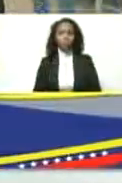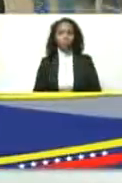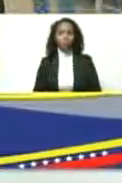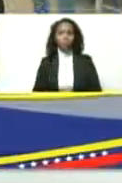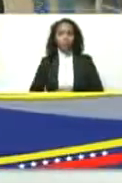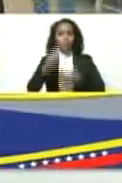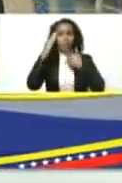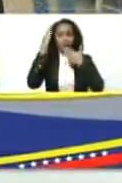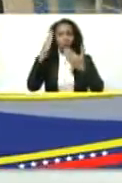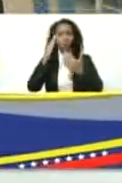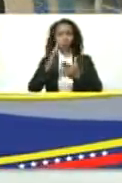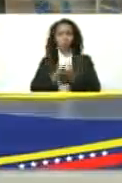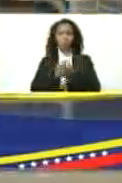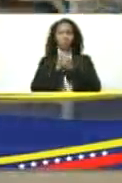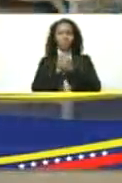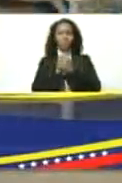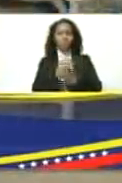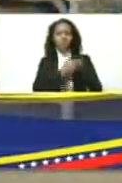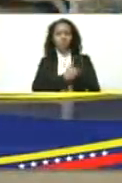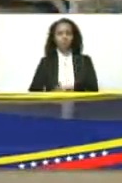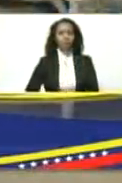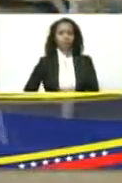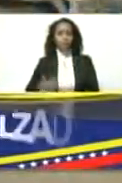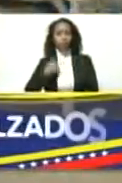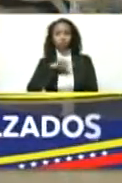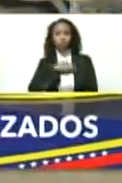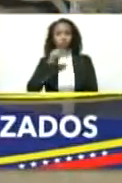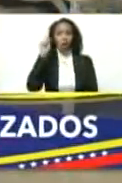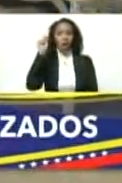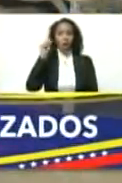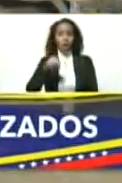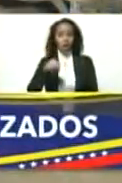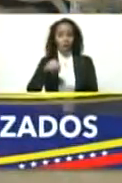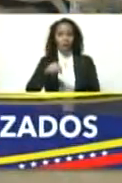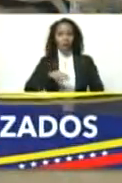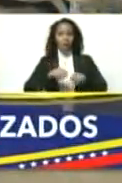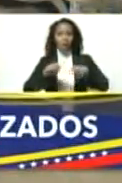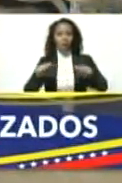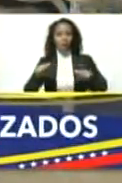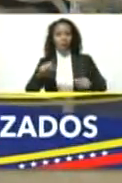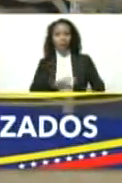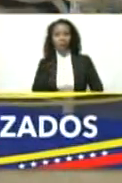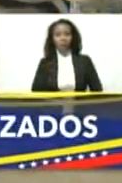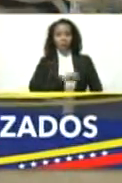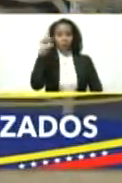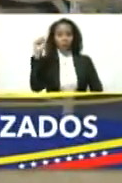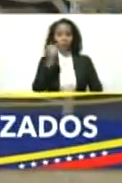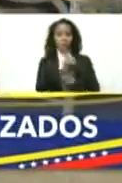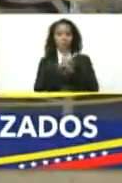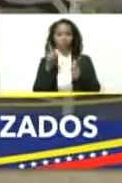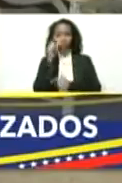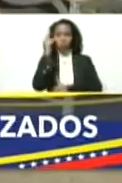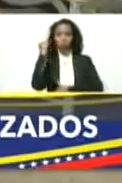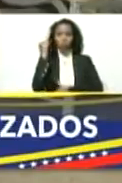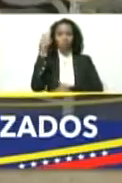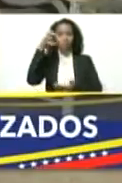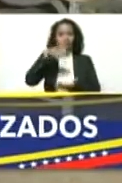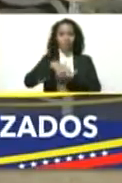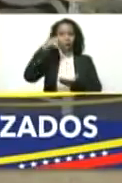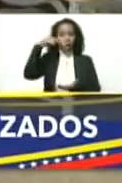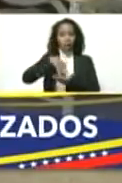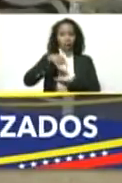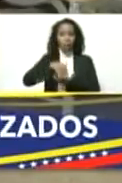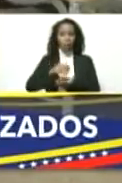Saludos solidarios, presidente. Estamos acá desde la tierra de libertadores y libertadoras, del estado